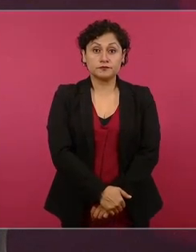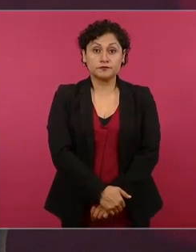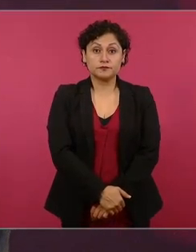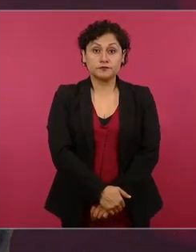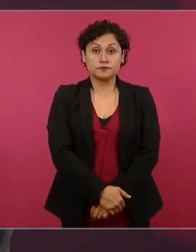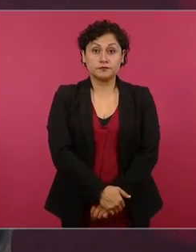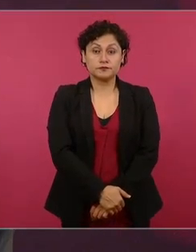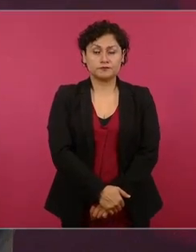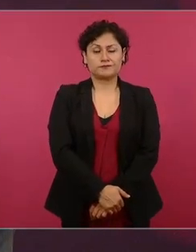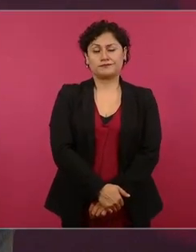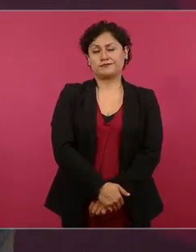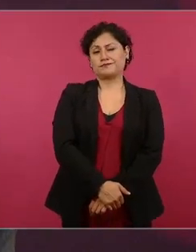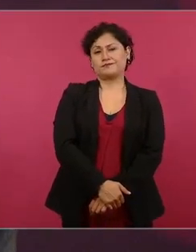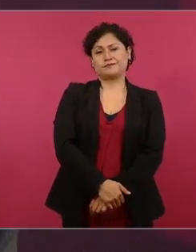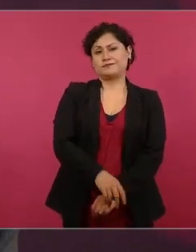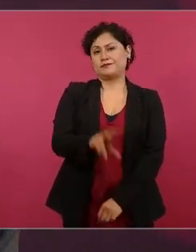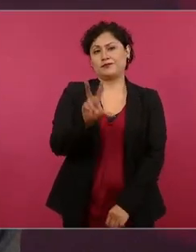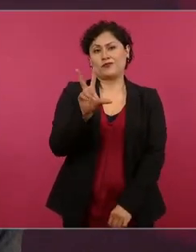No,